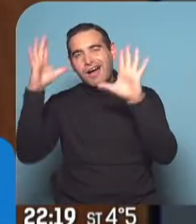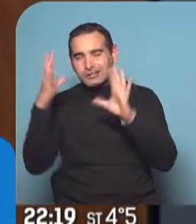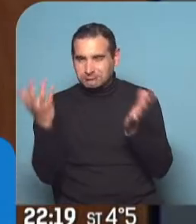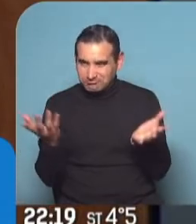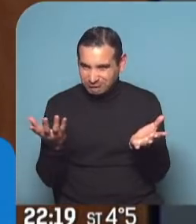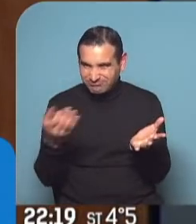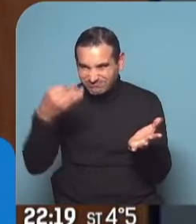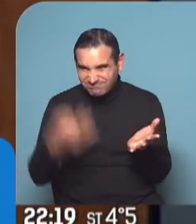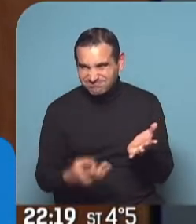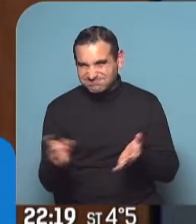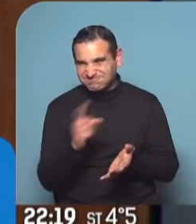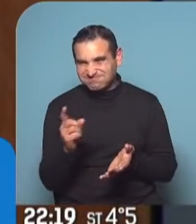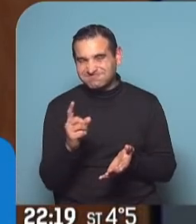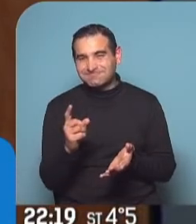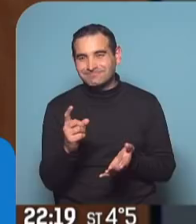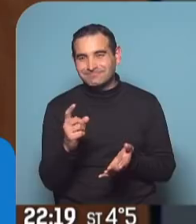yo no diría un